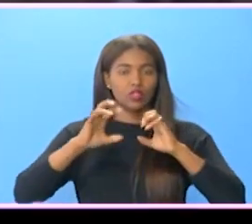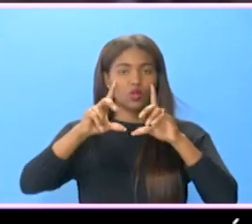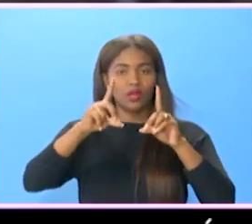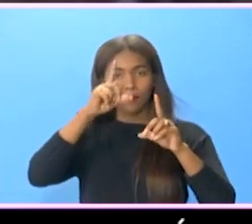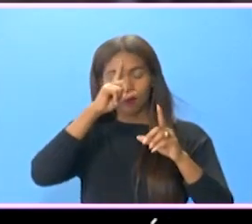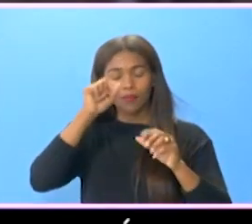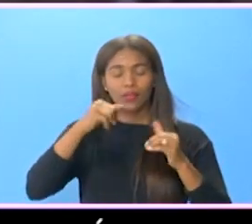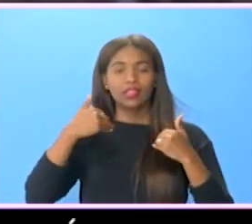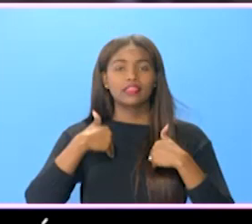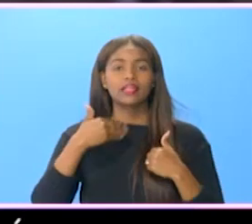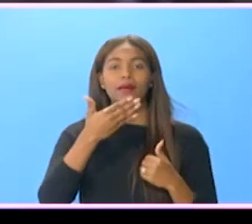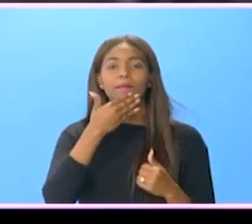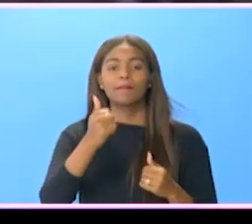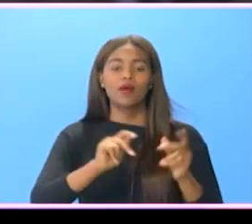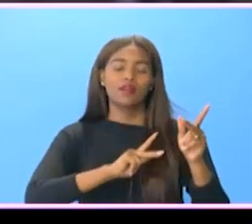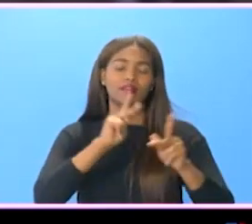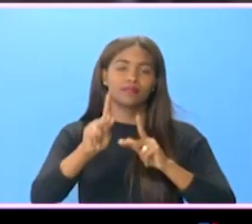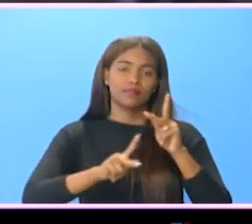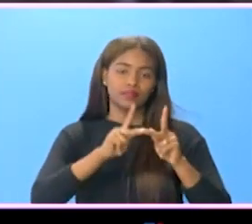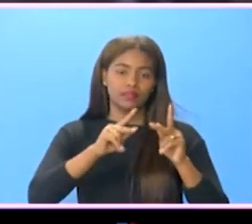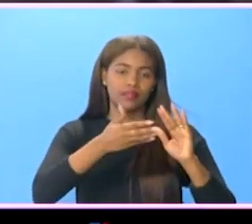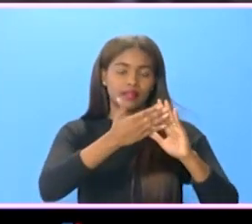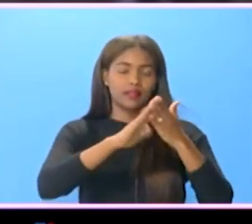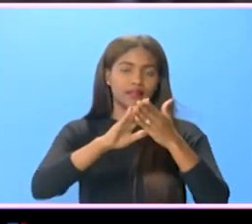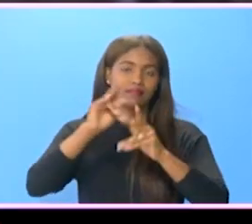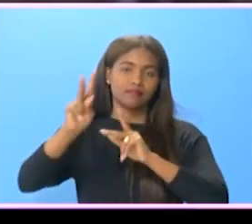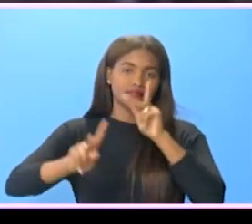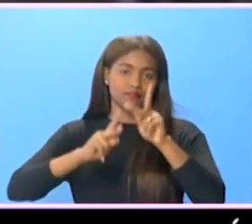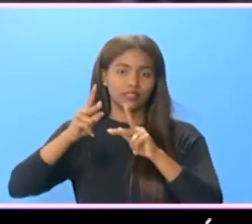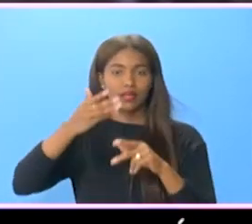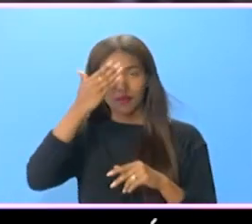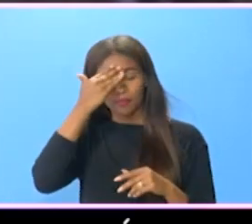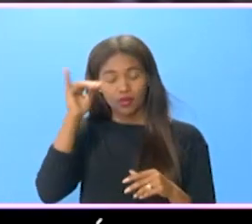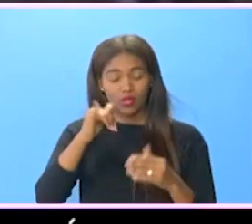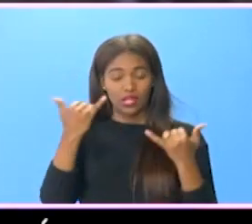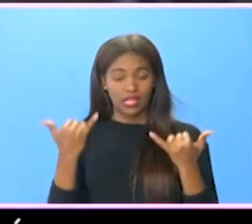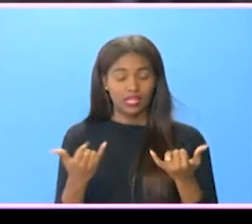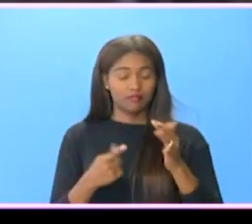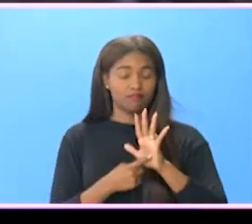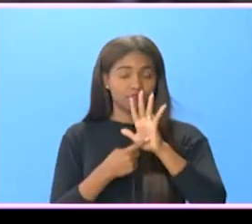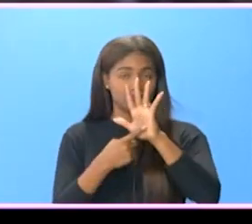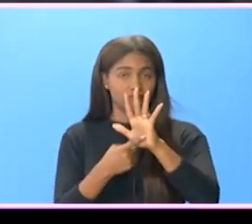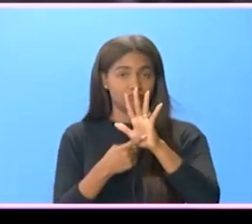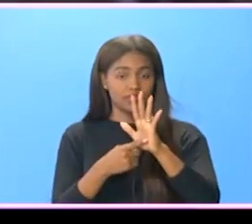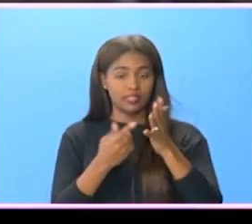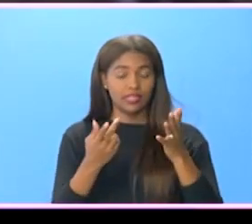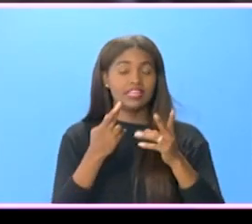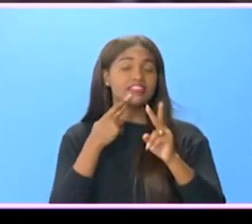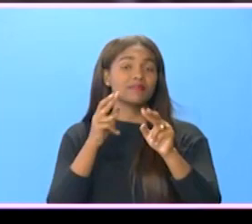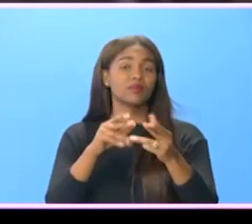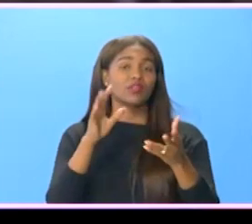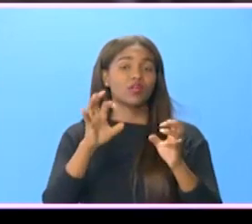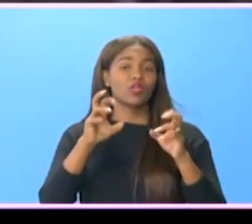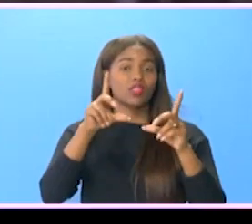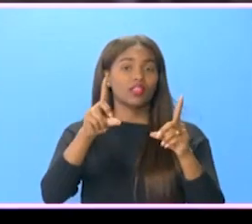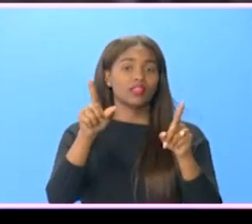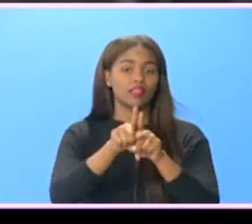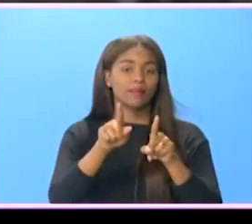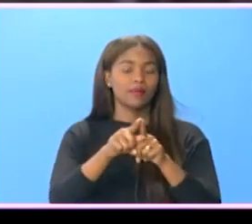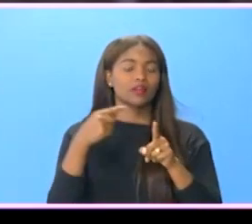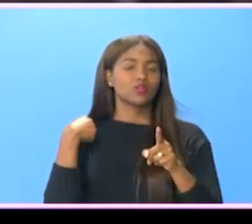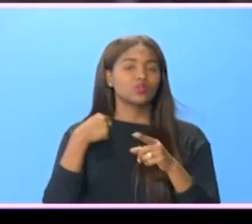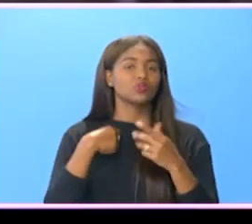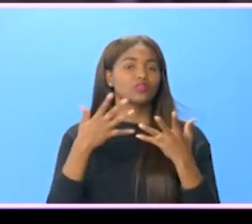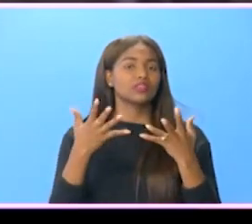tener mejores ciudadanos y ciudadanas, porque como hemos dicho, en la propuesta educativa que impulsamos